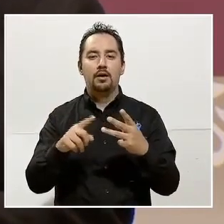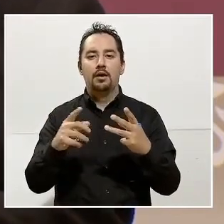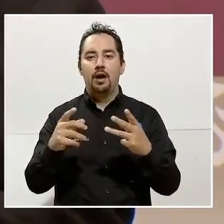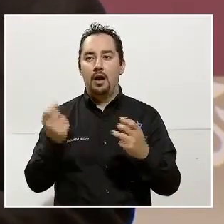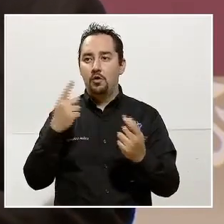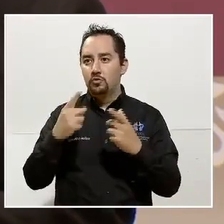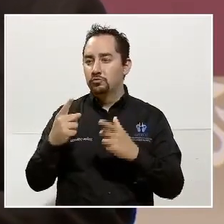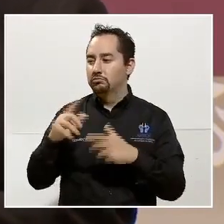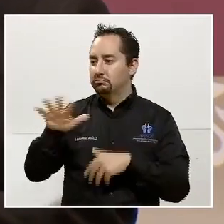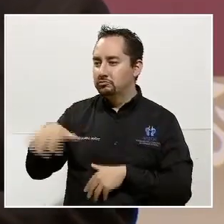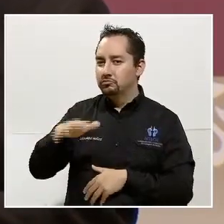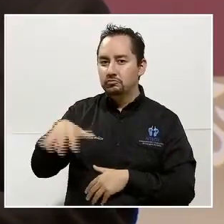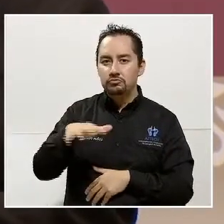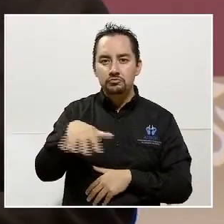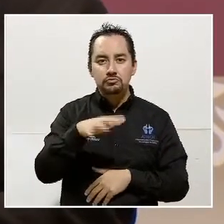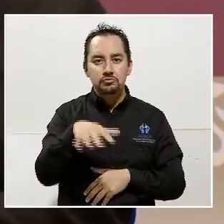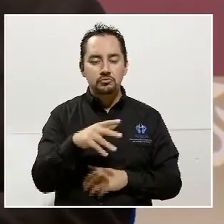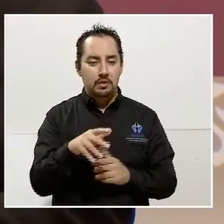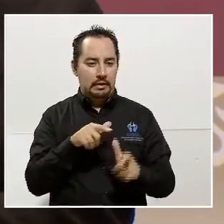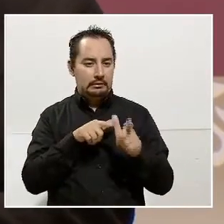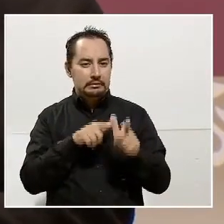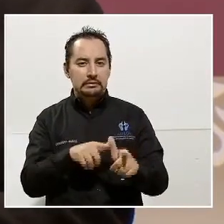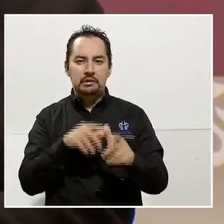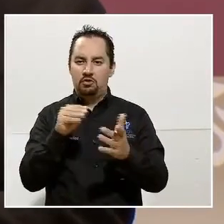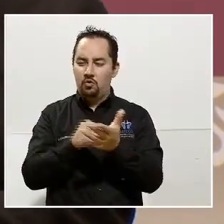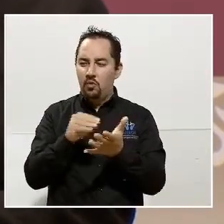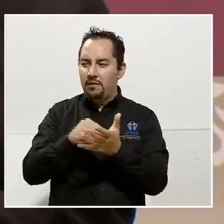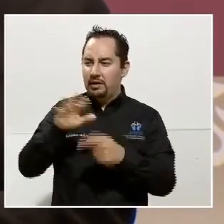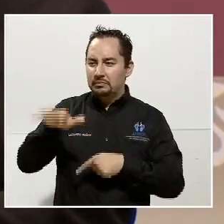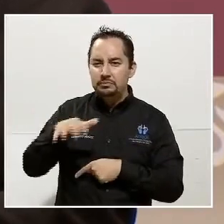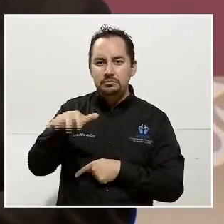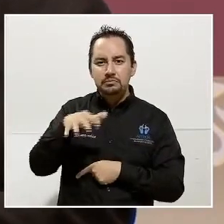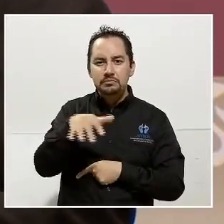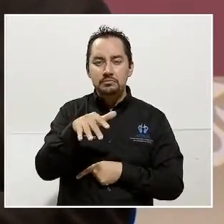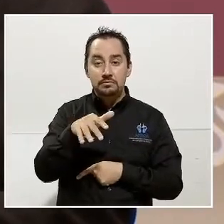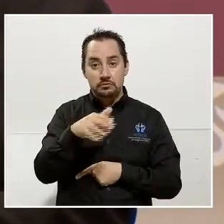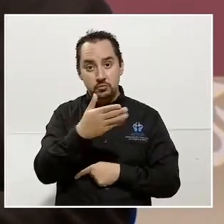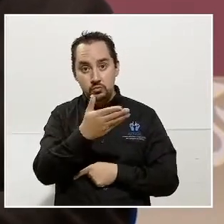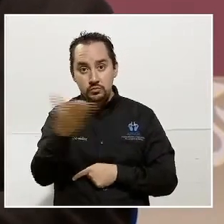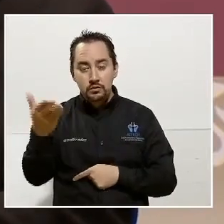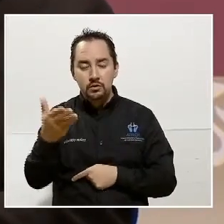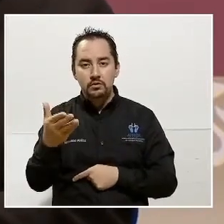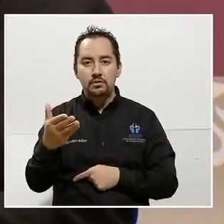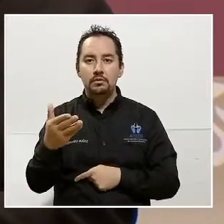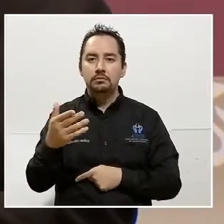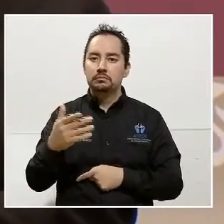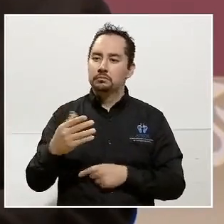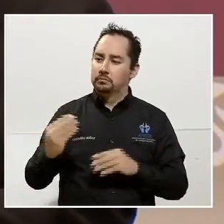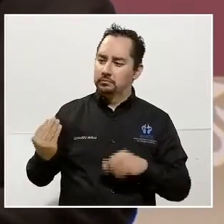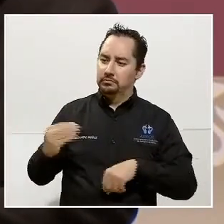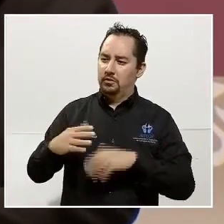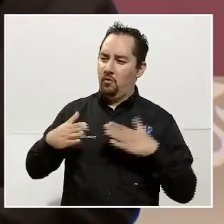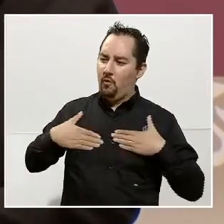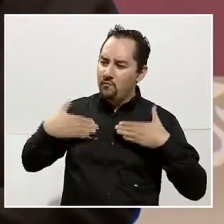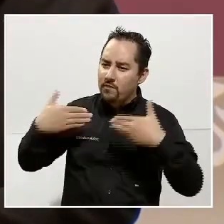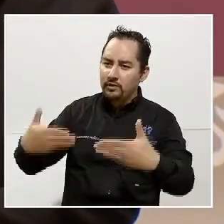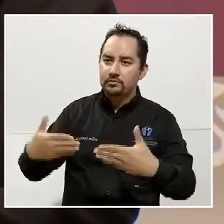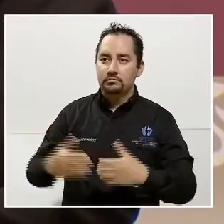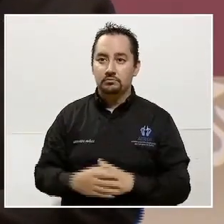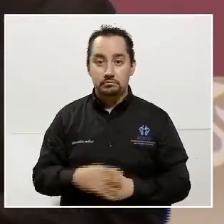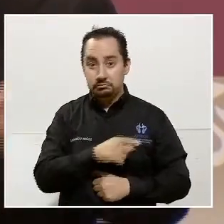buscaron y los que siguen buscándoles. En ustedes confiamos, y si